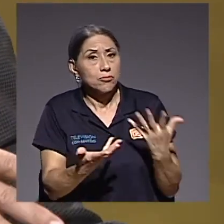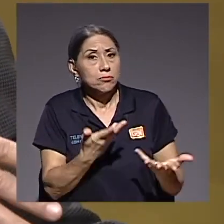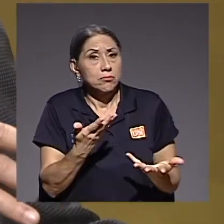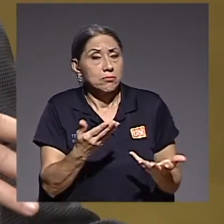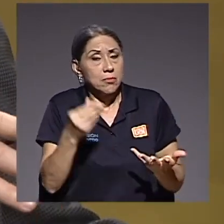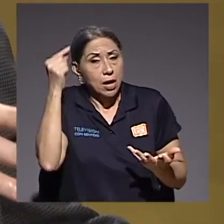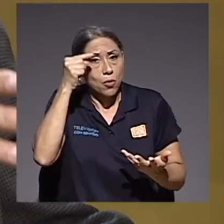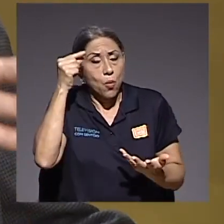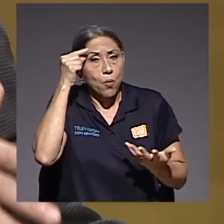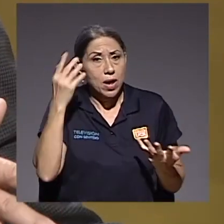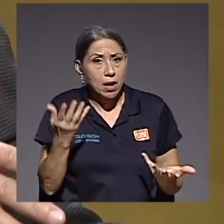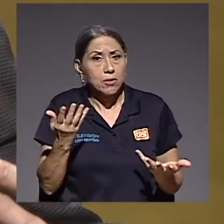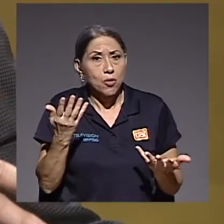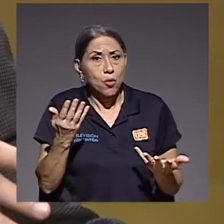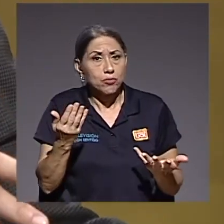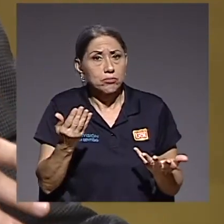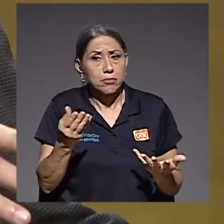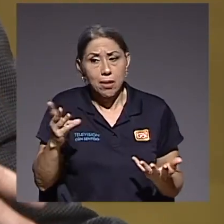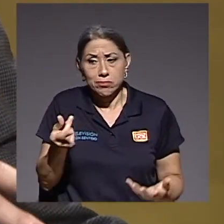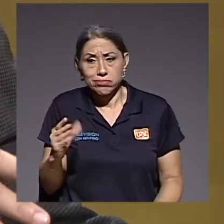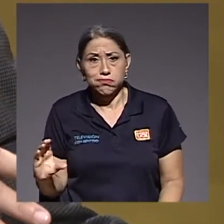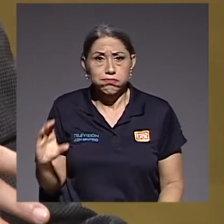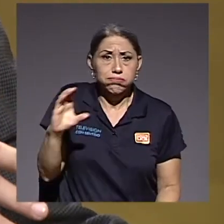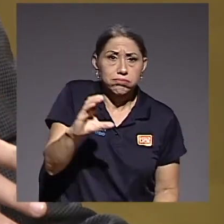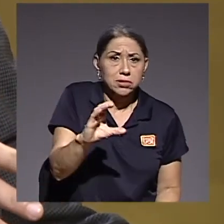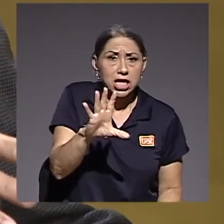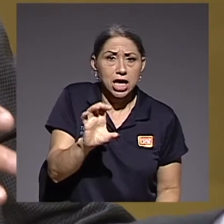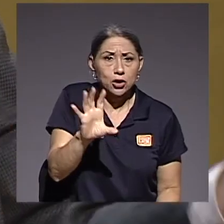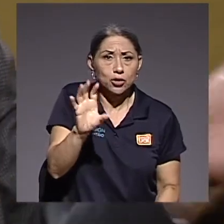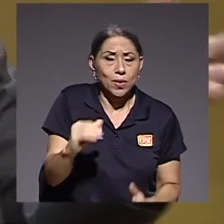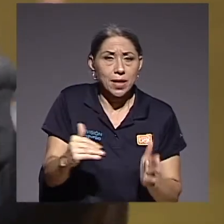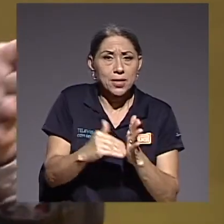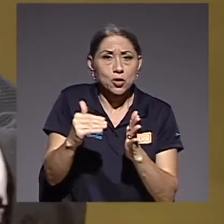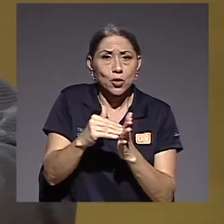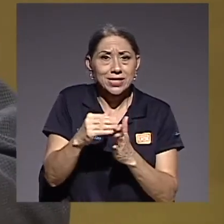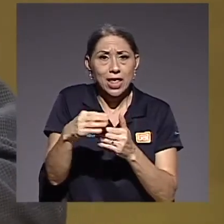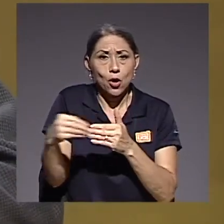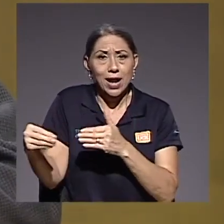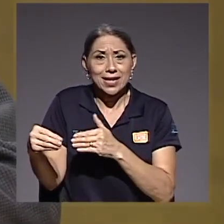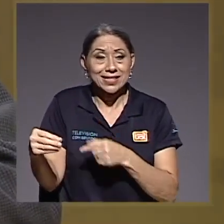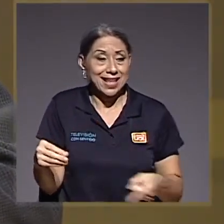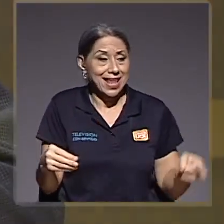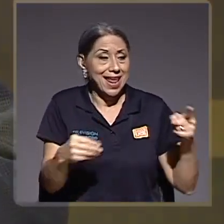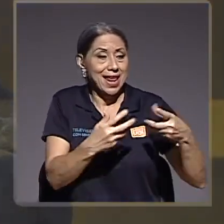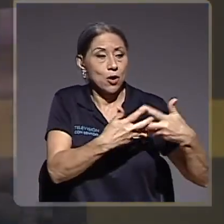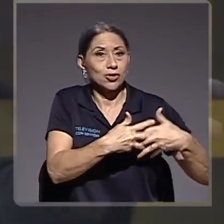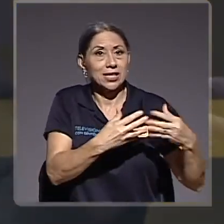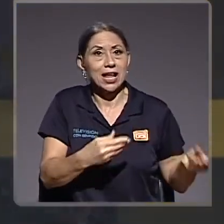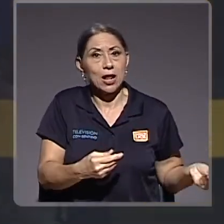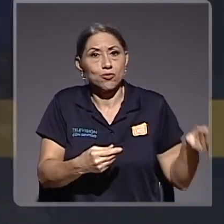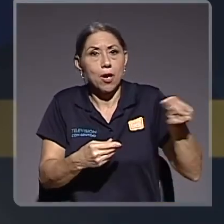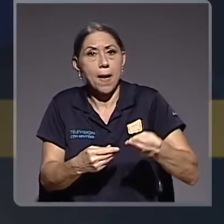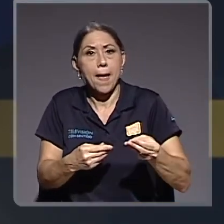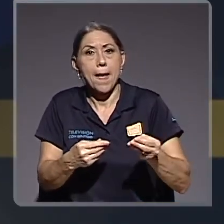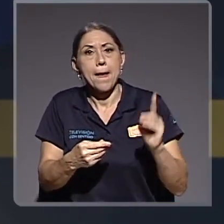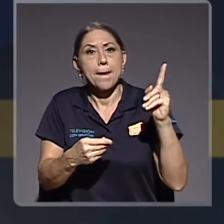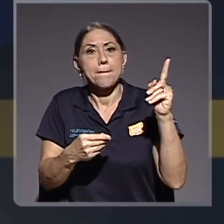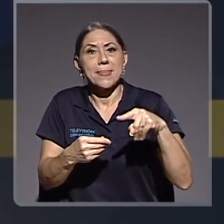gobierno aporta $550 millones y el concesionario $1.000 millones. Entonces hay una alianza. Sí,